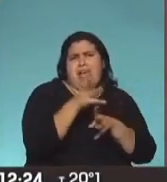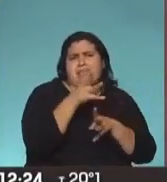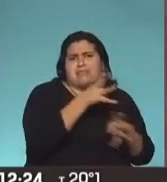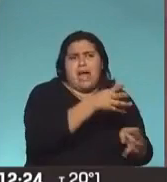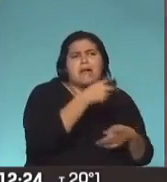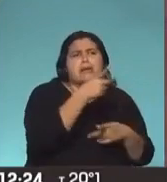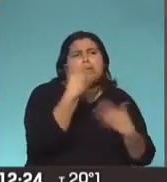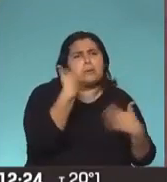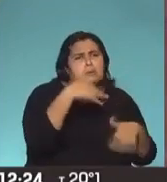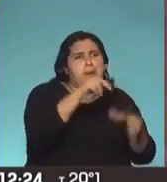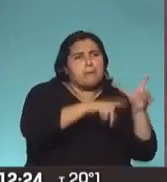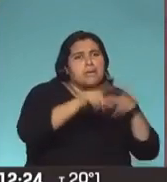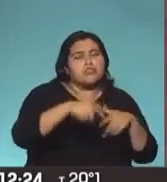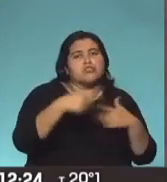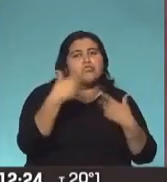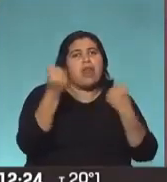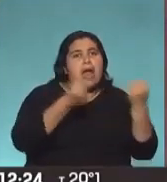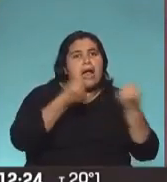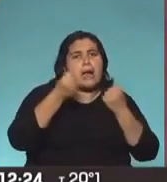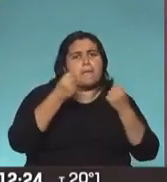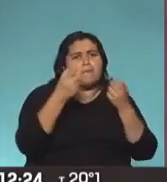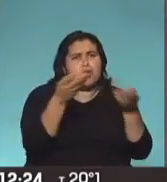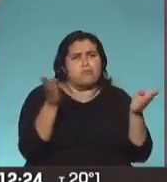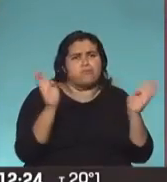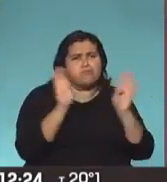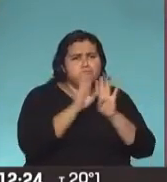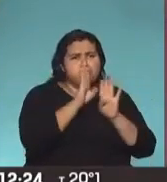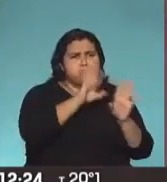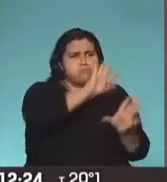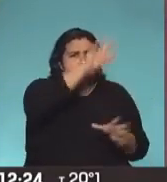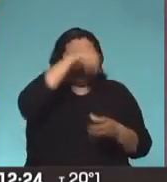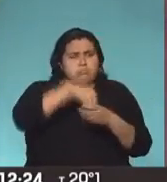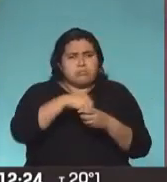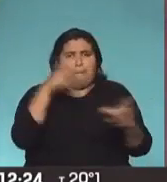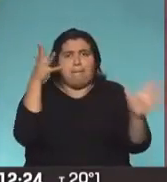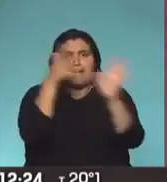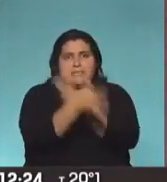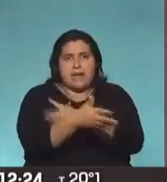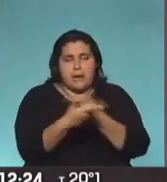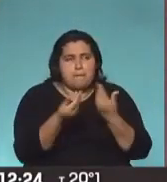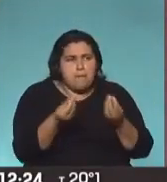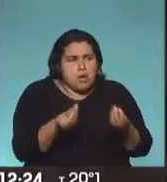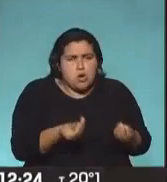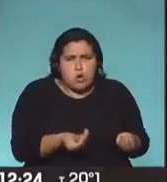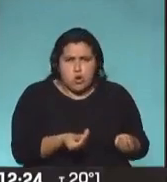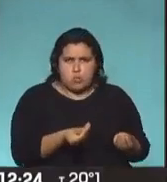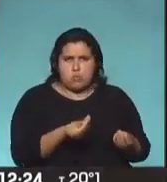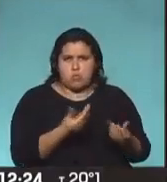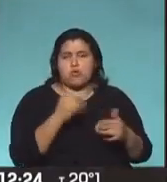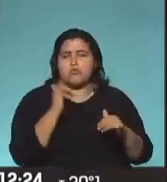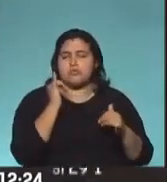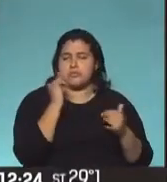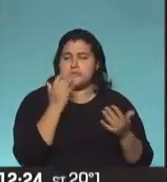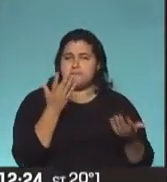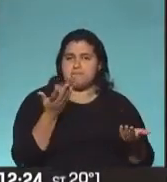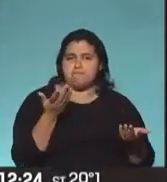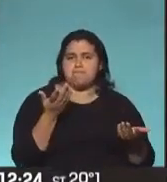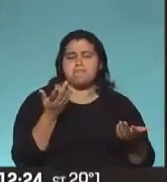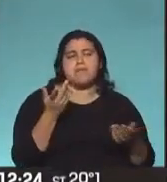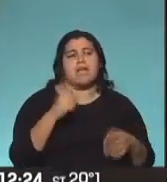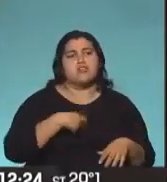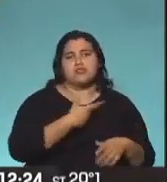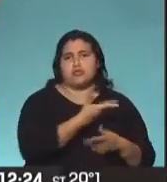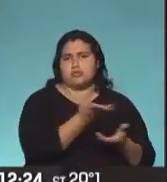es preocupante más allá de la situación política con respecto a la gente no sí es muy preocupante que el malestar social